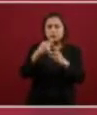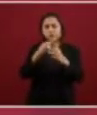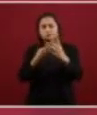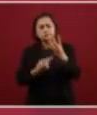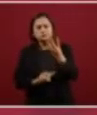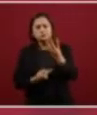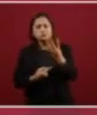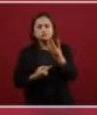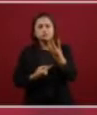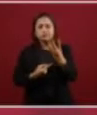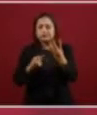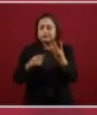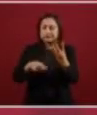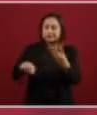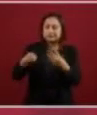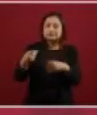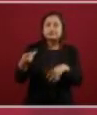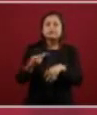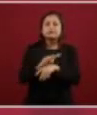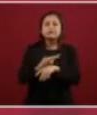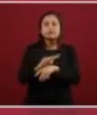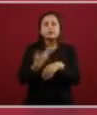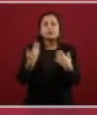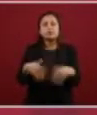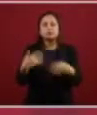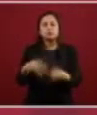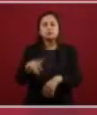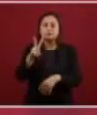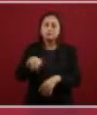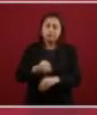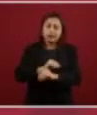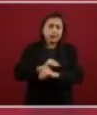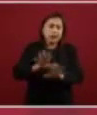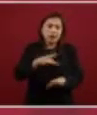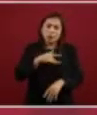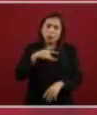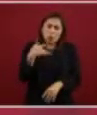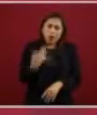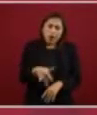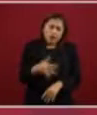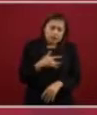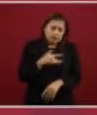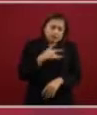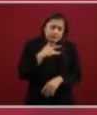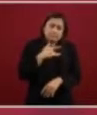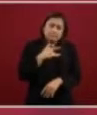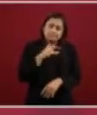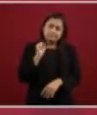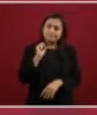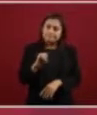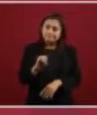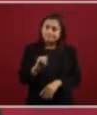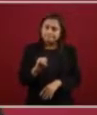afectan en lo íntimo duele y por